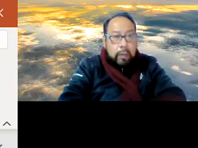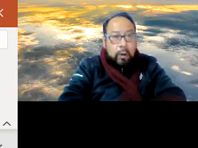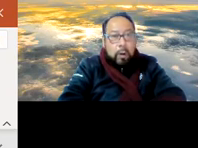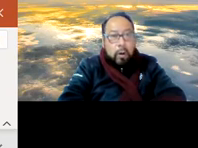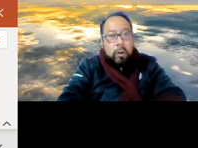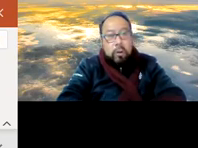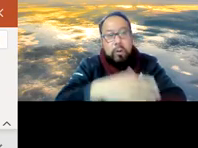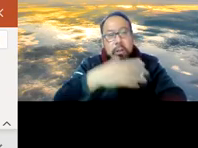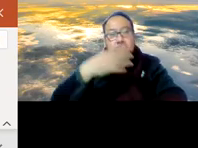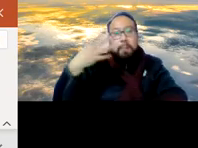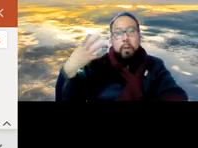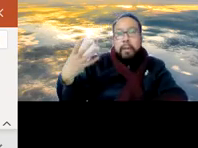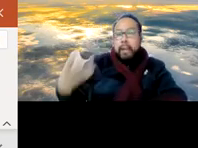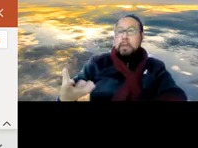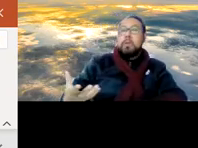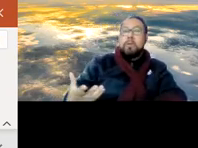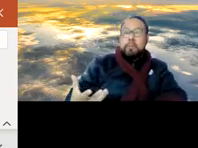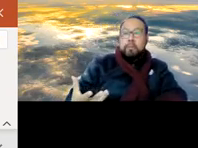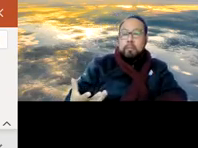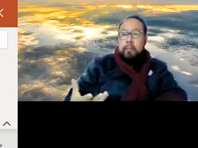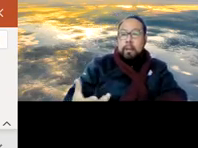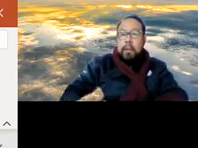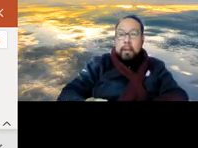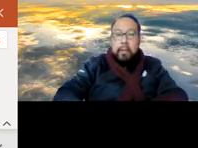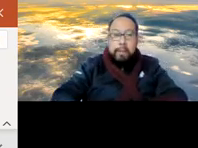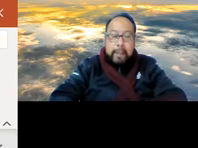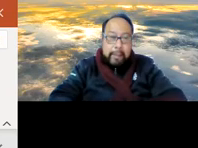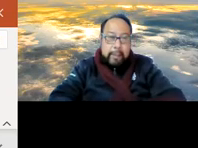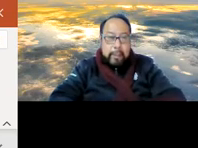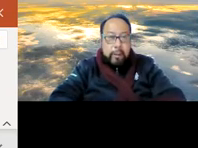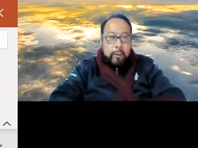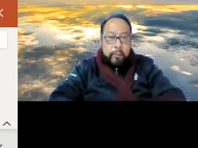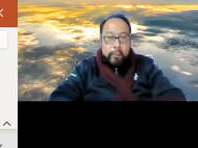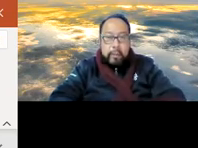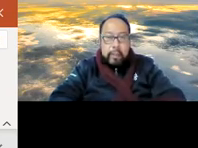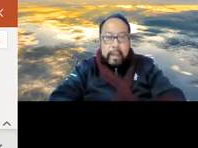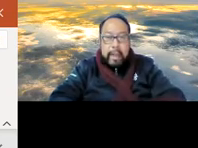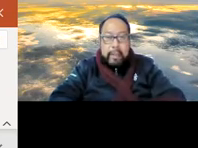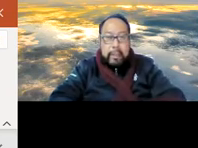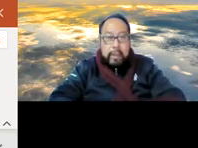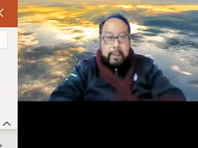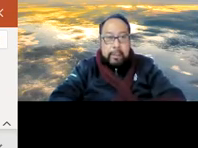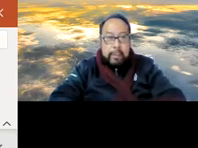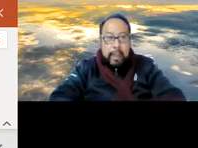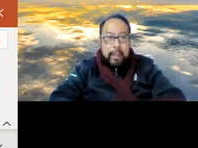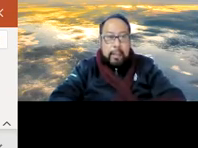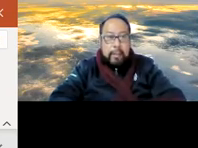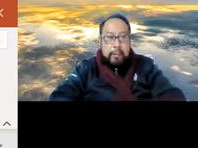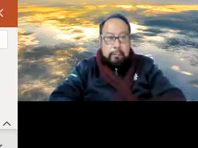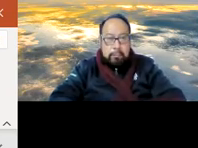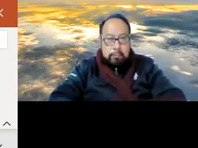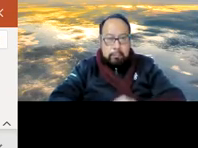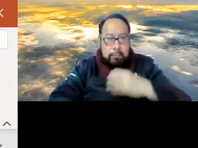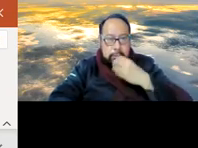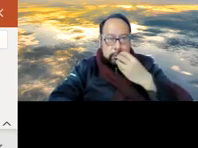Vamos a encontrar otro tipo de texto que viene siendo la entrevista